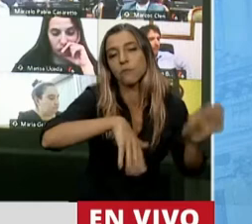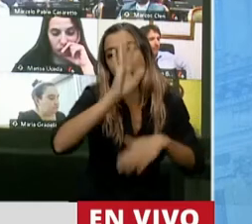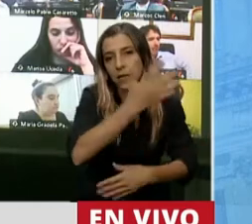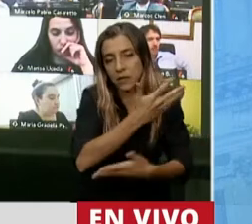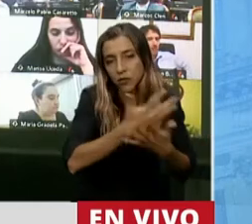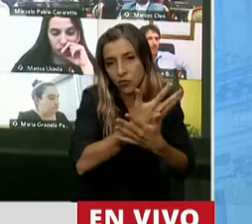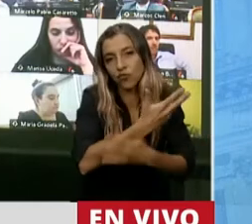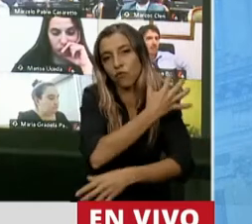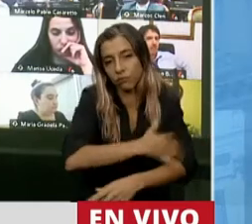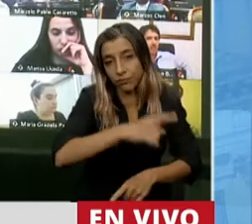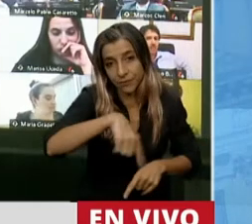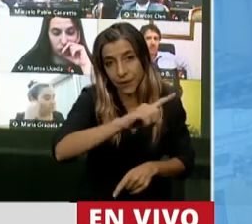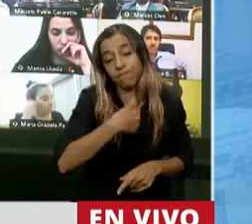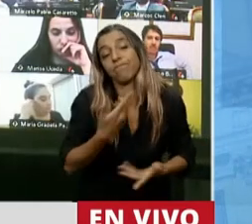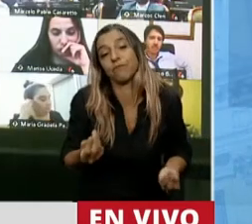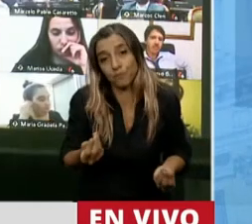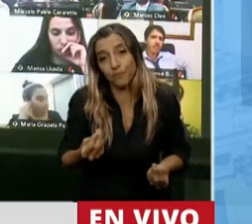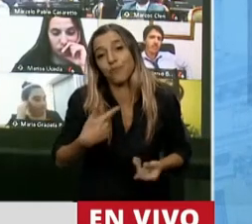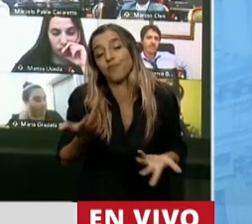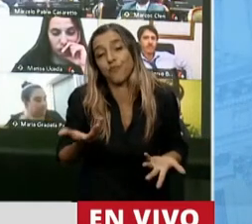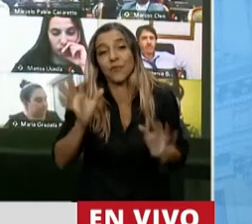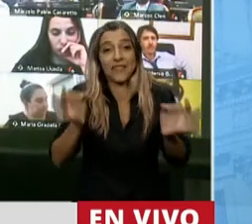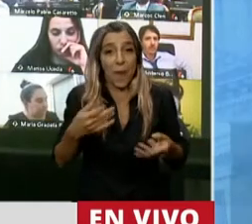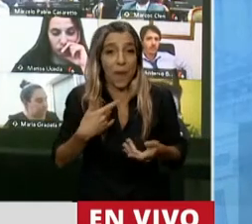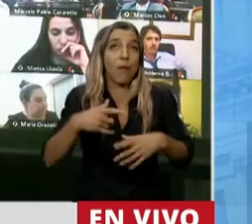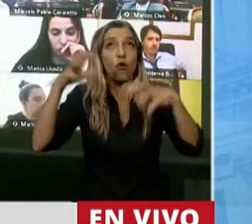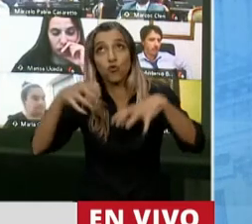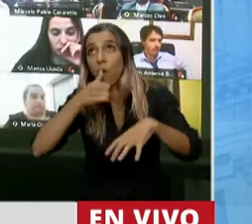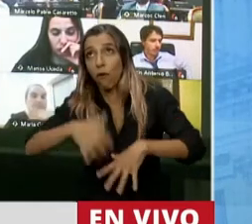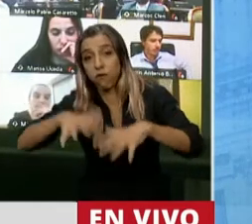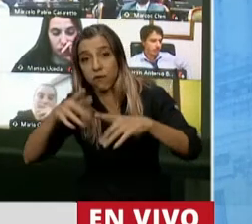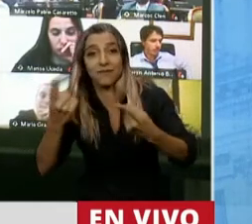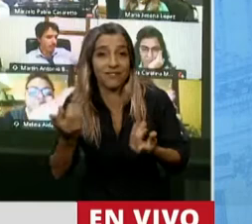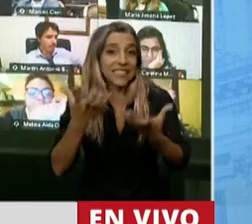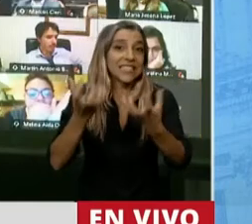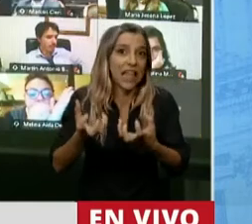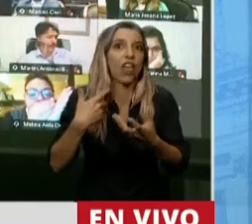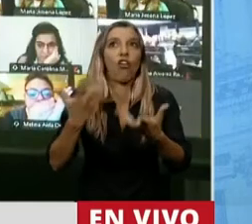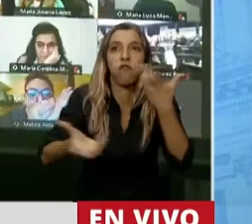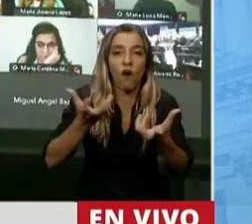climática, las lluvias. Y volvemos como siempre, a esa especie de